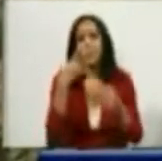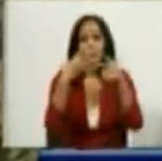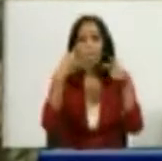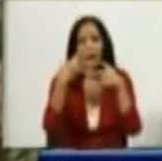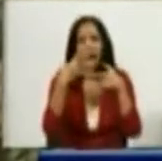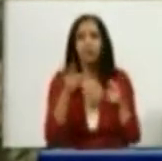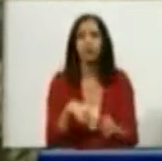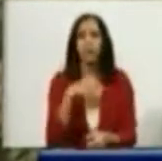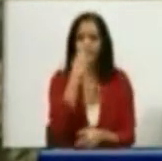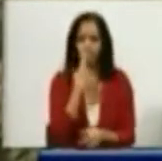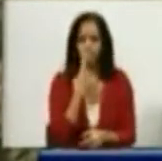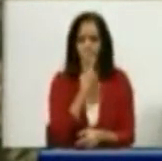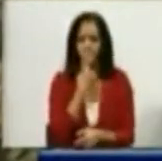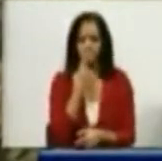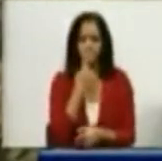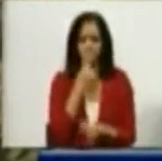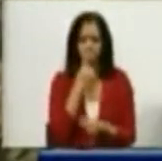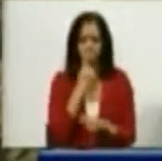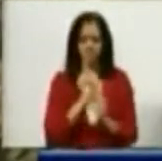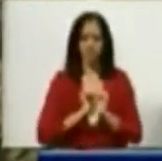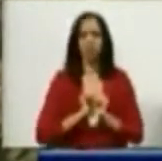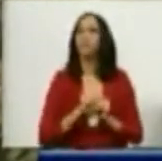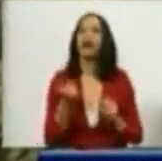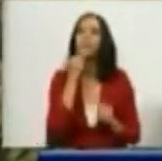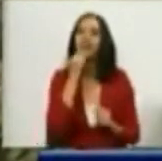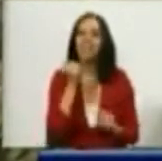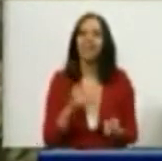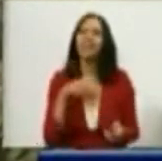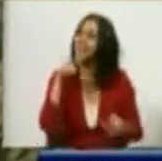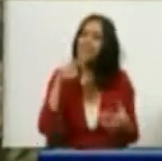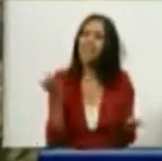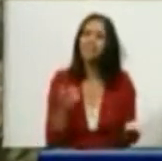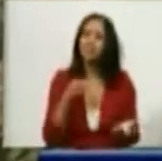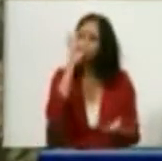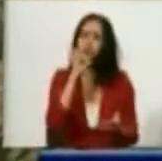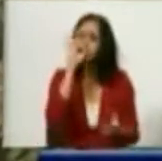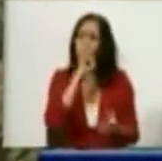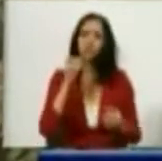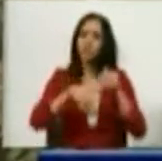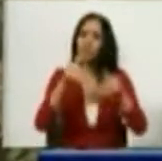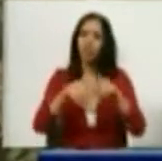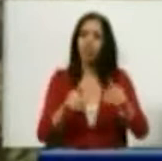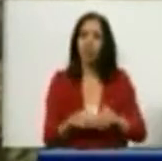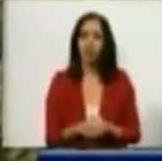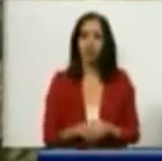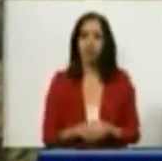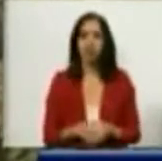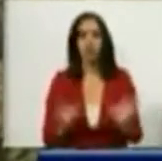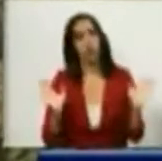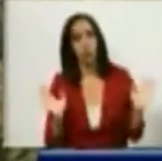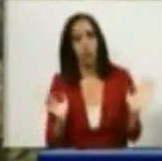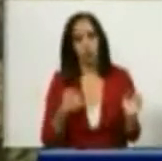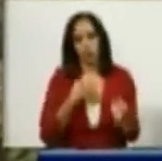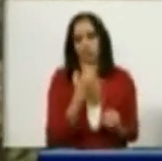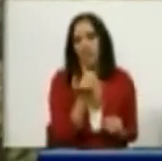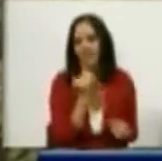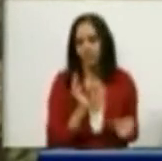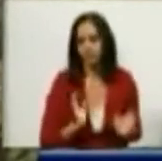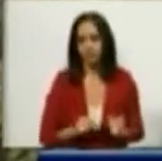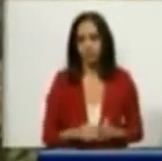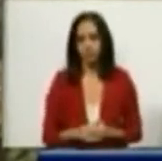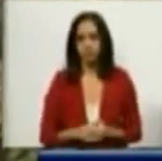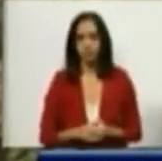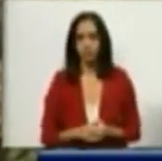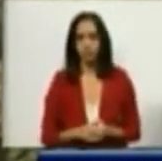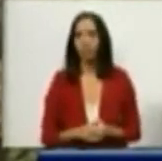abriste la boca para protestar eso es un delincuente electoral vale bueno delincuente electoral por decir algo